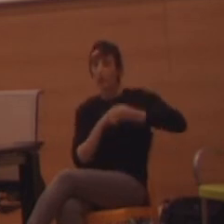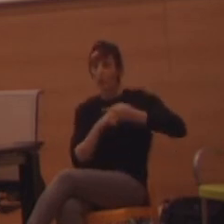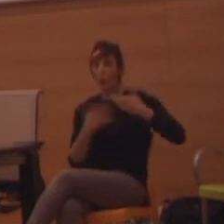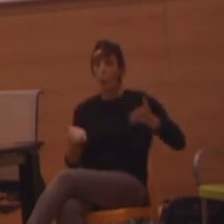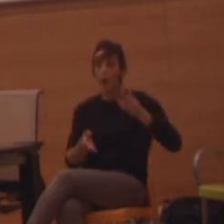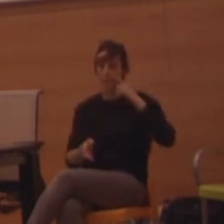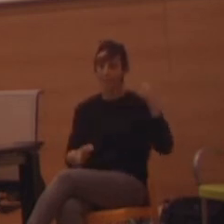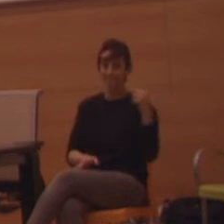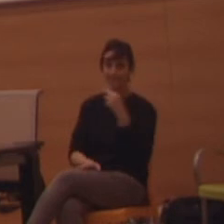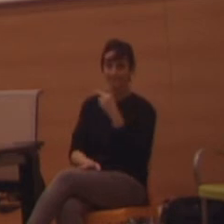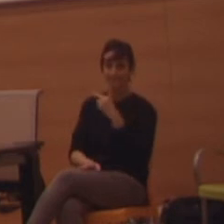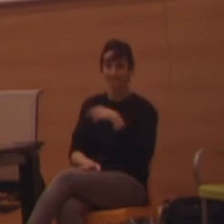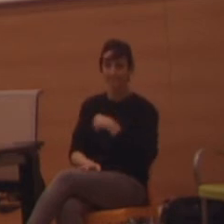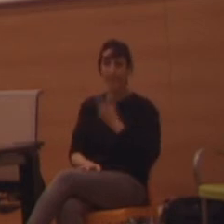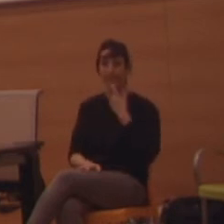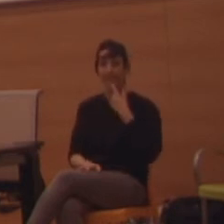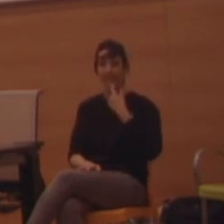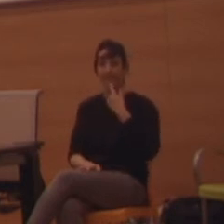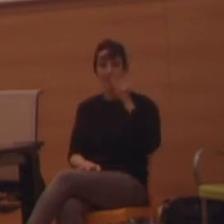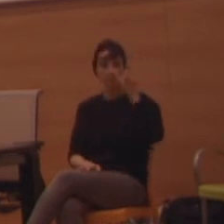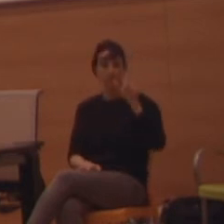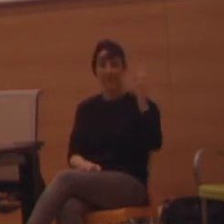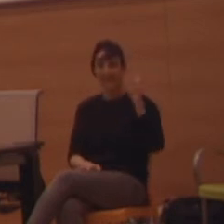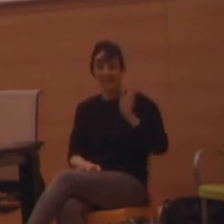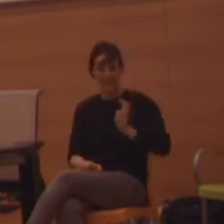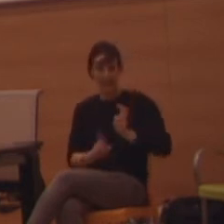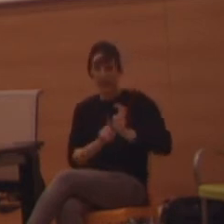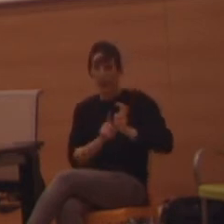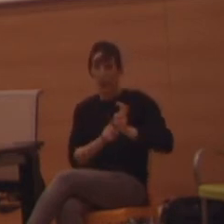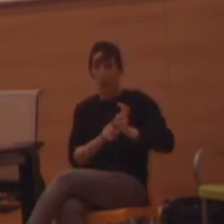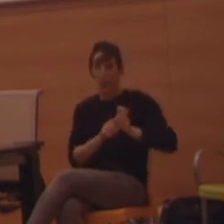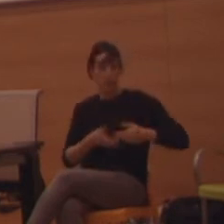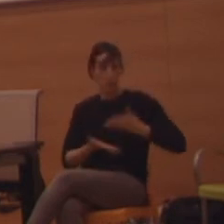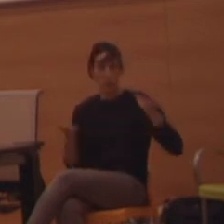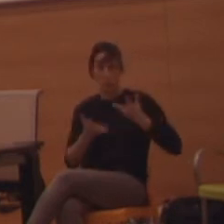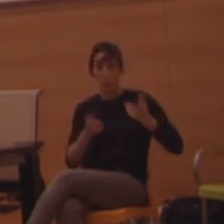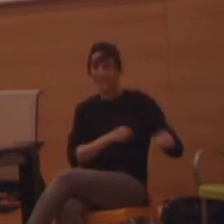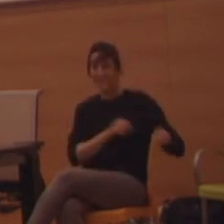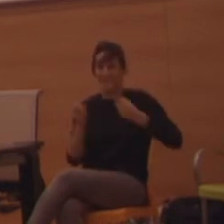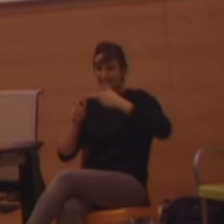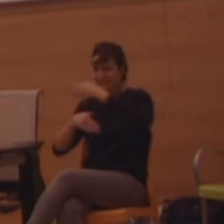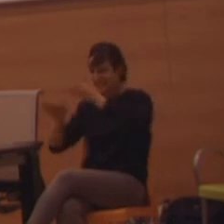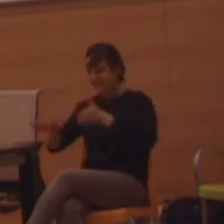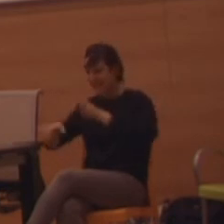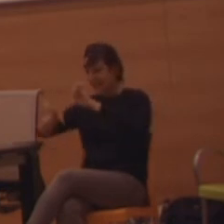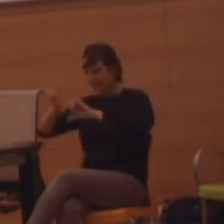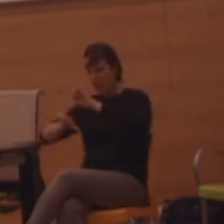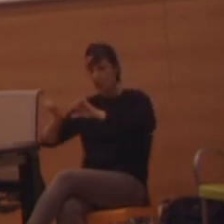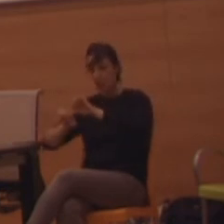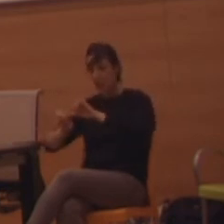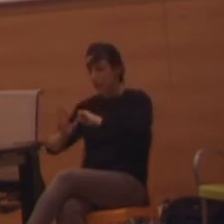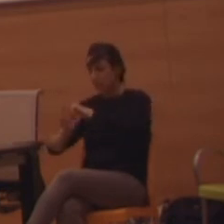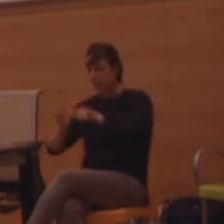traer. Llegó, lógicamente, tuvieron el acierto de meterle luego en quirófano, le desbridaron, le dejaron el pie en